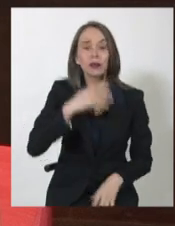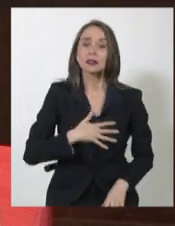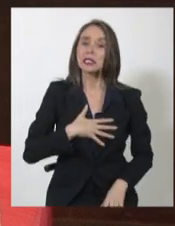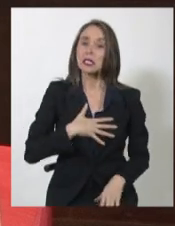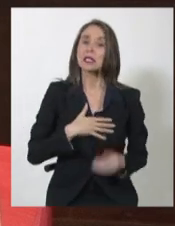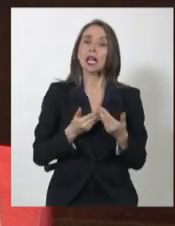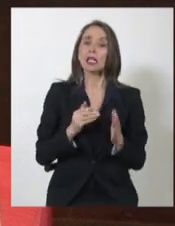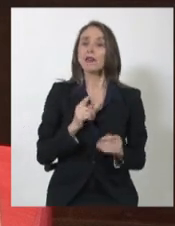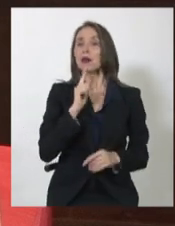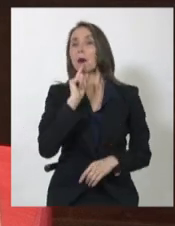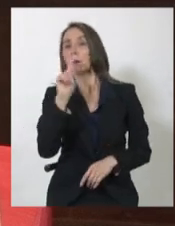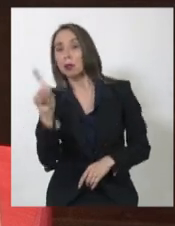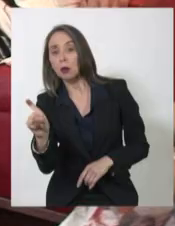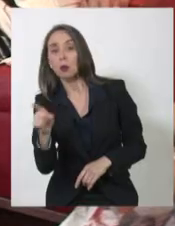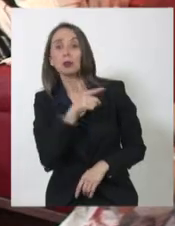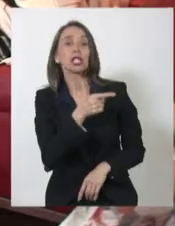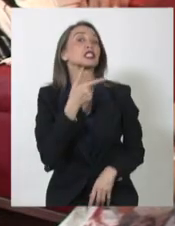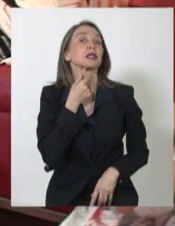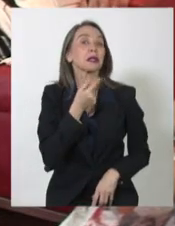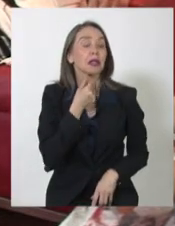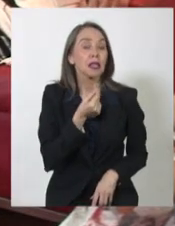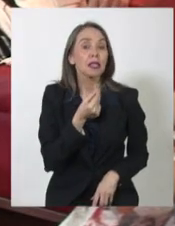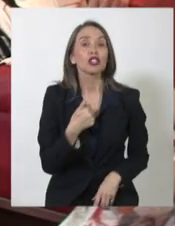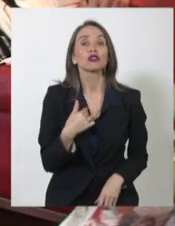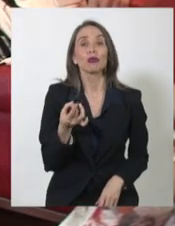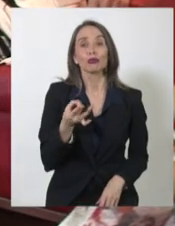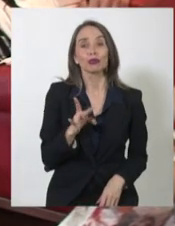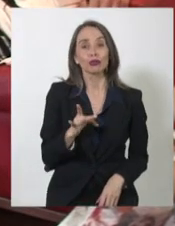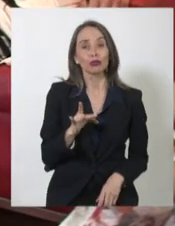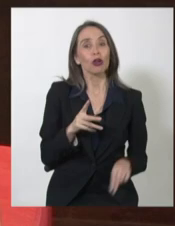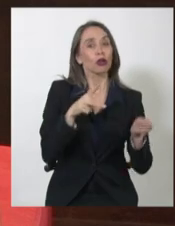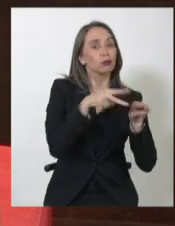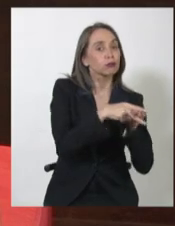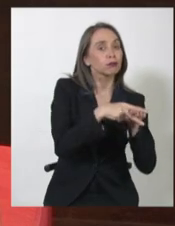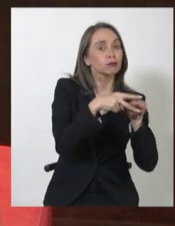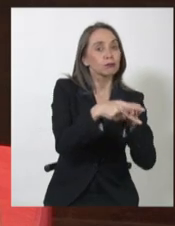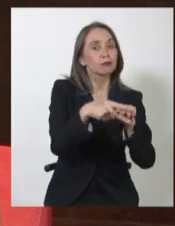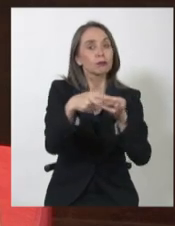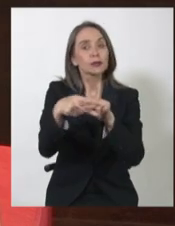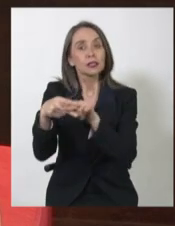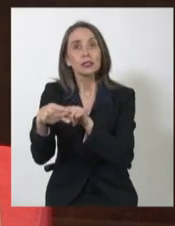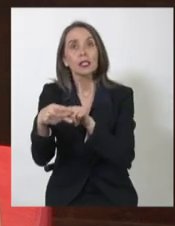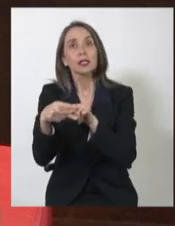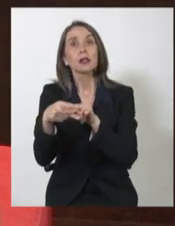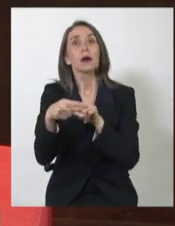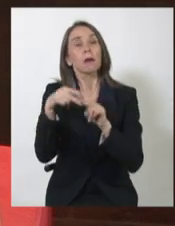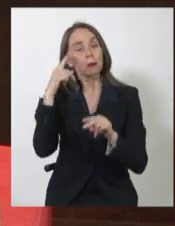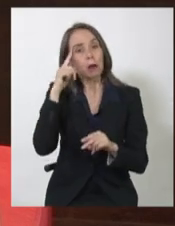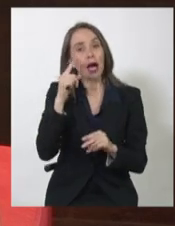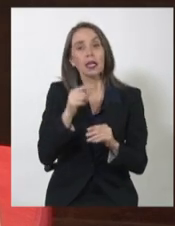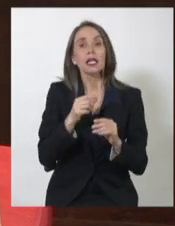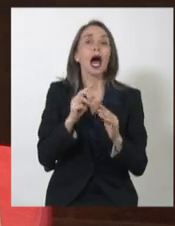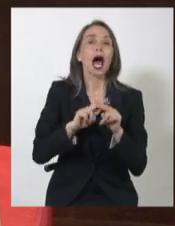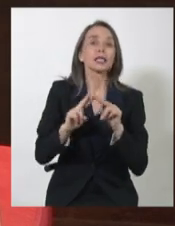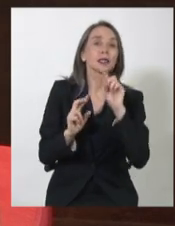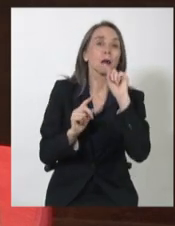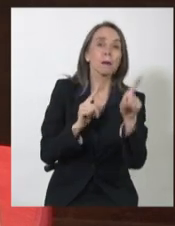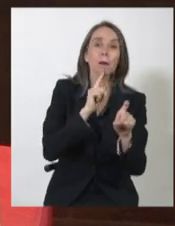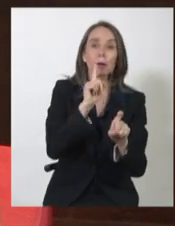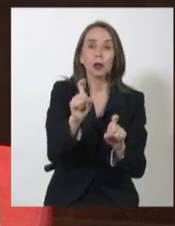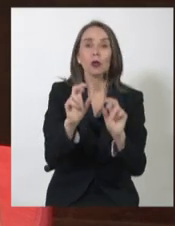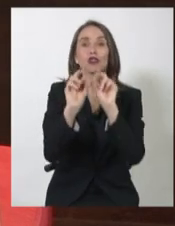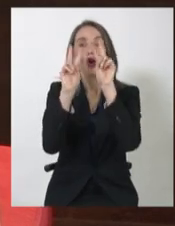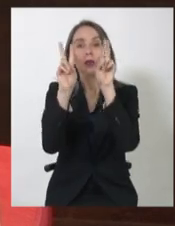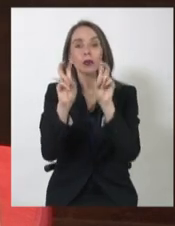para hacer preguntas cuando ustedes lo deseen. Yo solamente los voy a interrumpir en algunas ocasiones para plantear las preguntas o los temas de